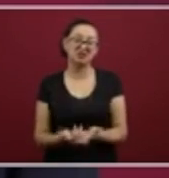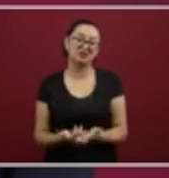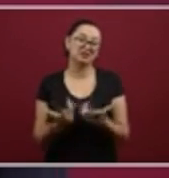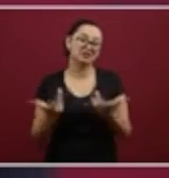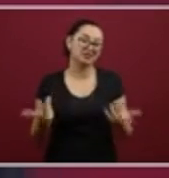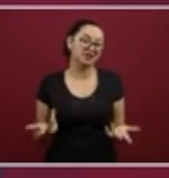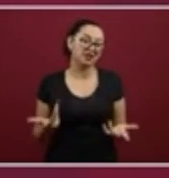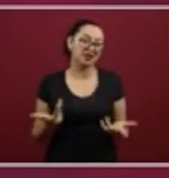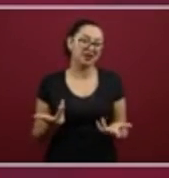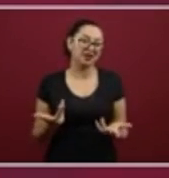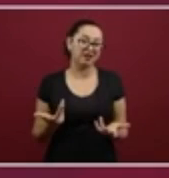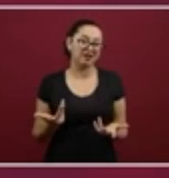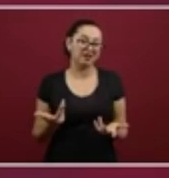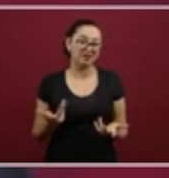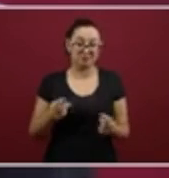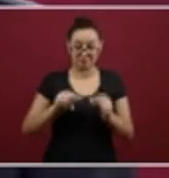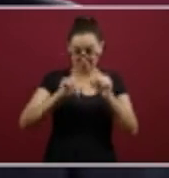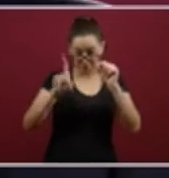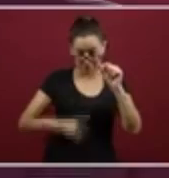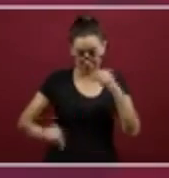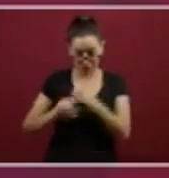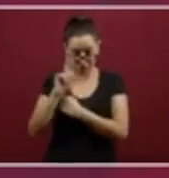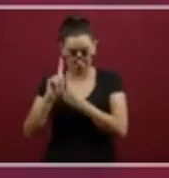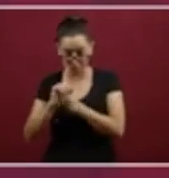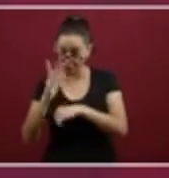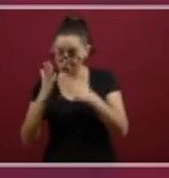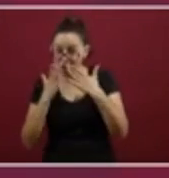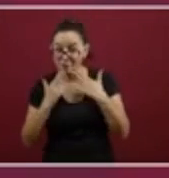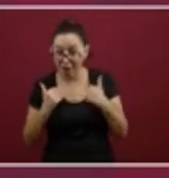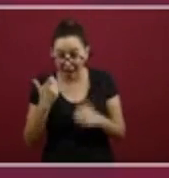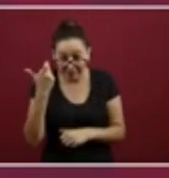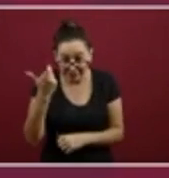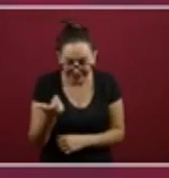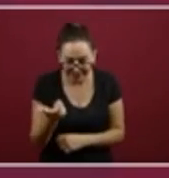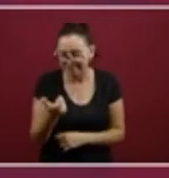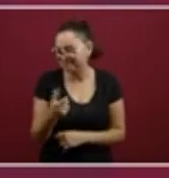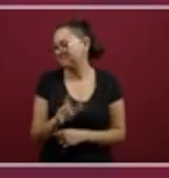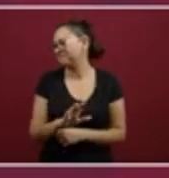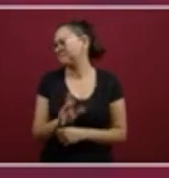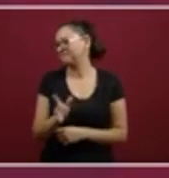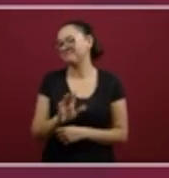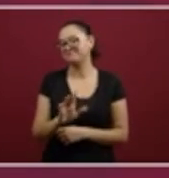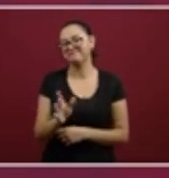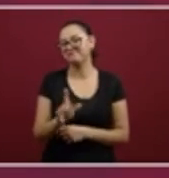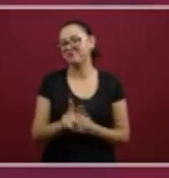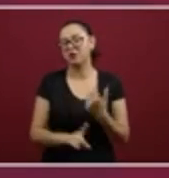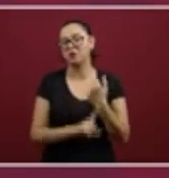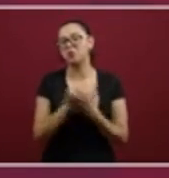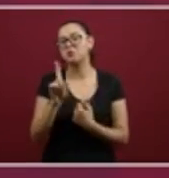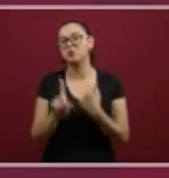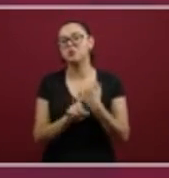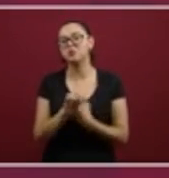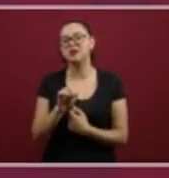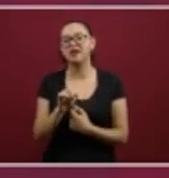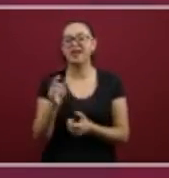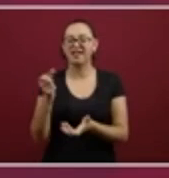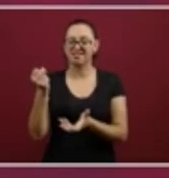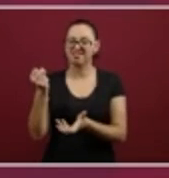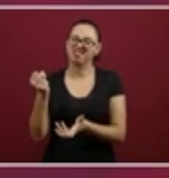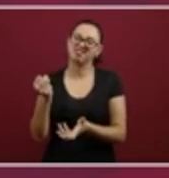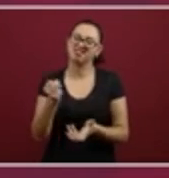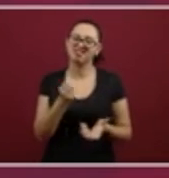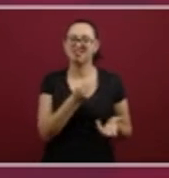de México no es que falte presupuesto, el problema de México era que se robaban